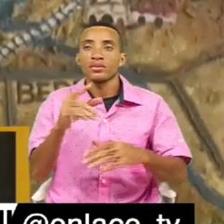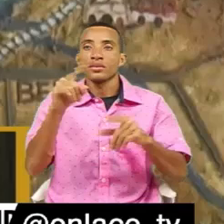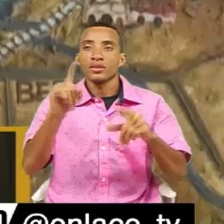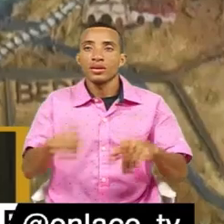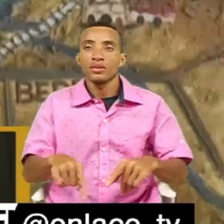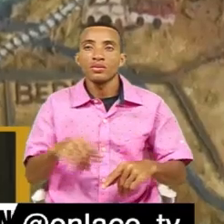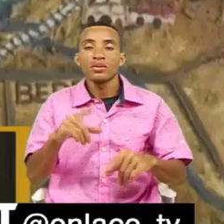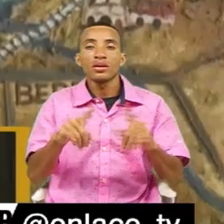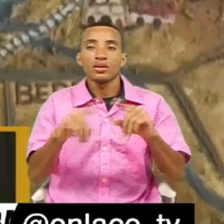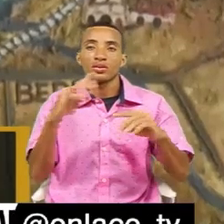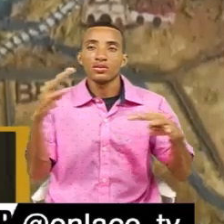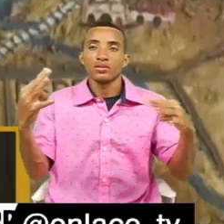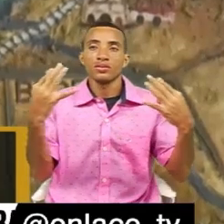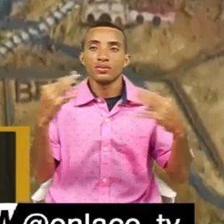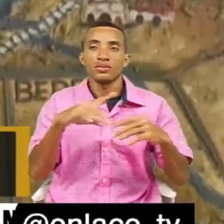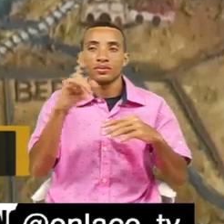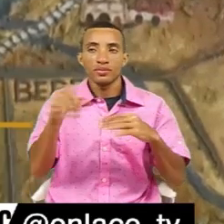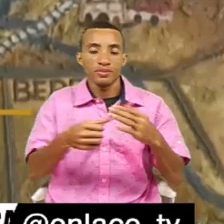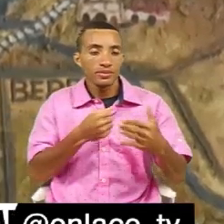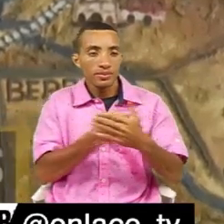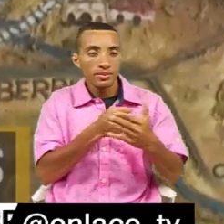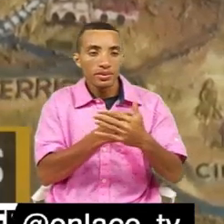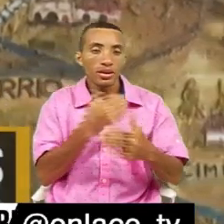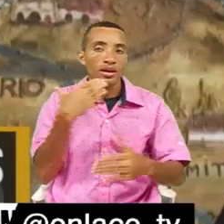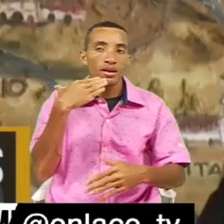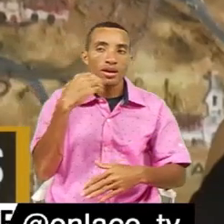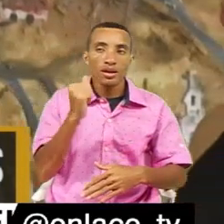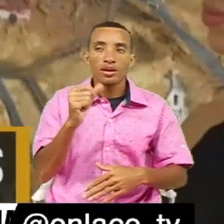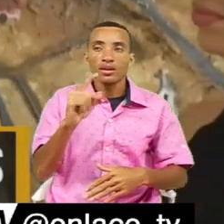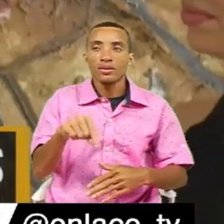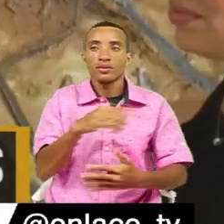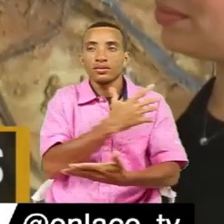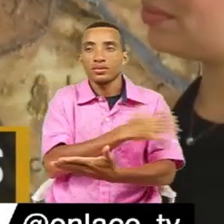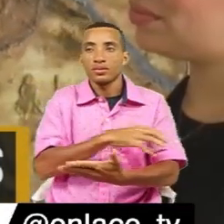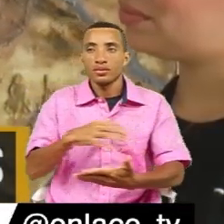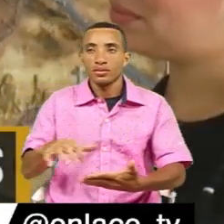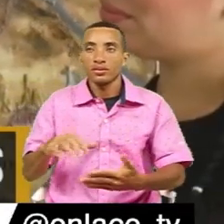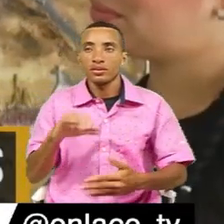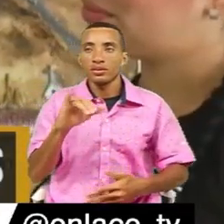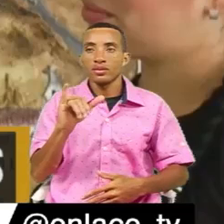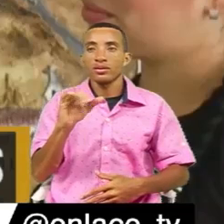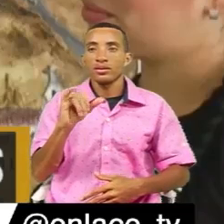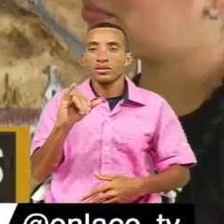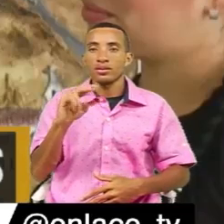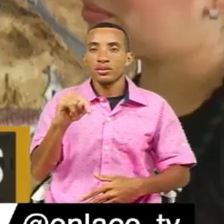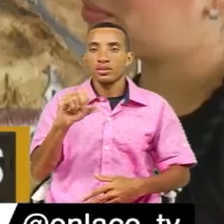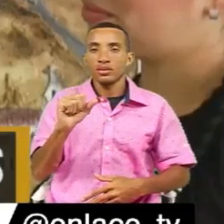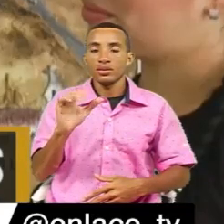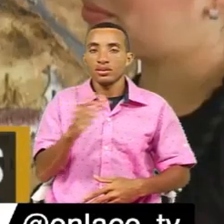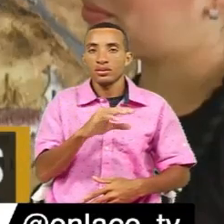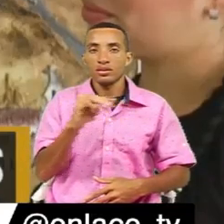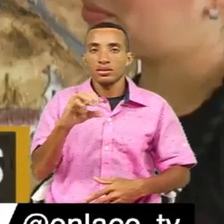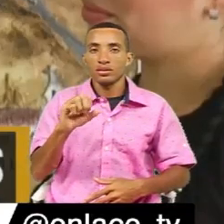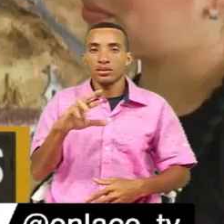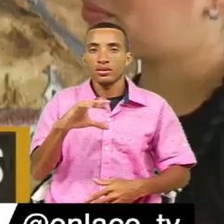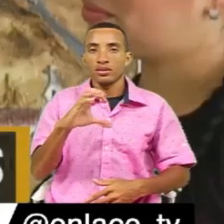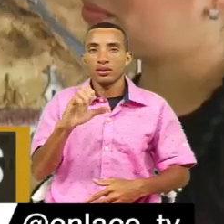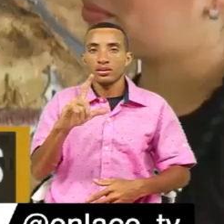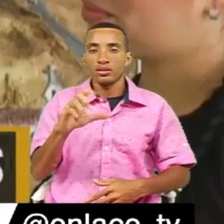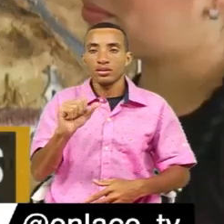teleaudiencia de Enlace Noticias. Me encuentro con la gestora social del municipio de Sabana de Torres, Lina Marcela Lucumí, con las buenas.